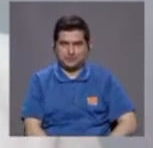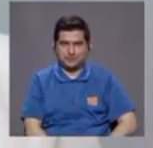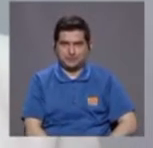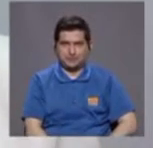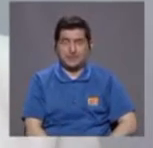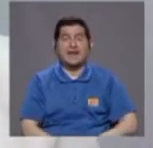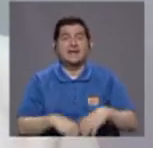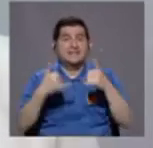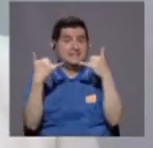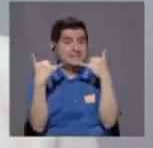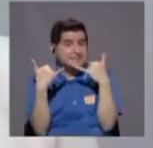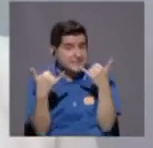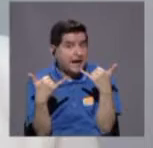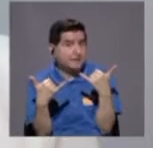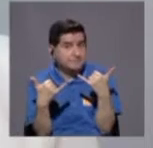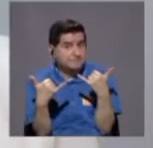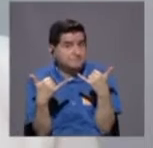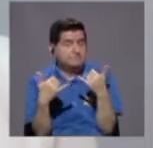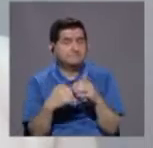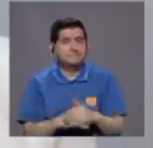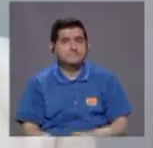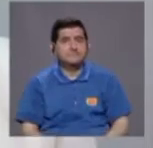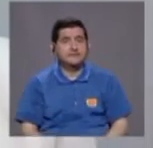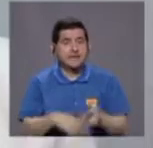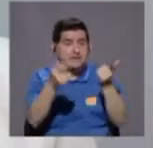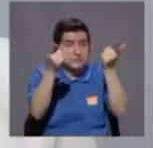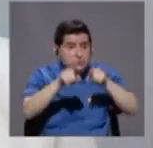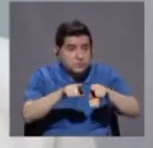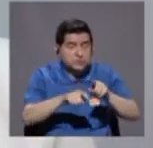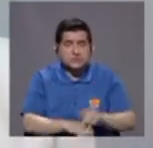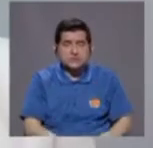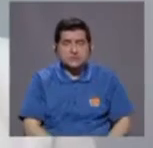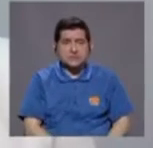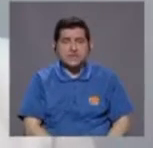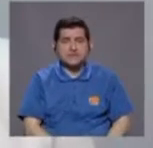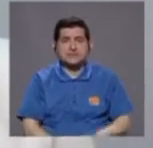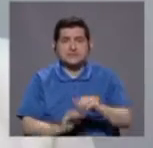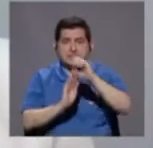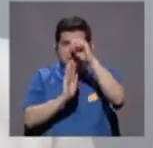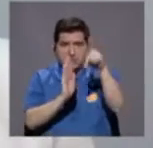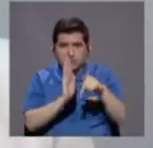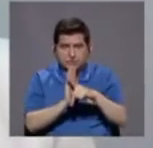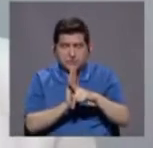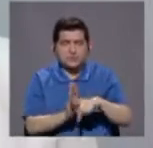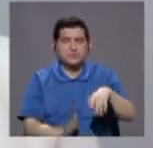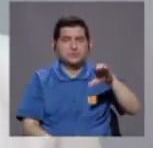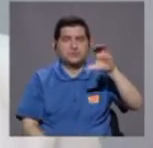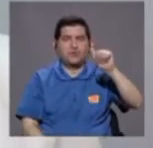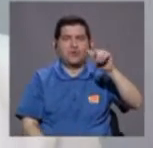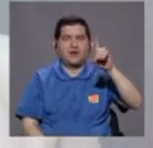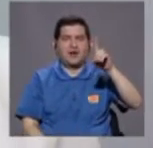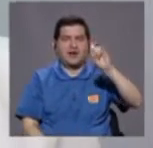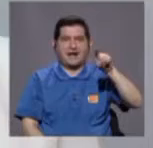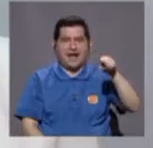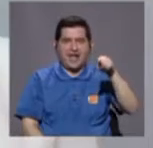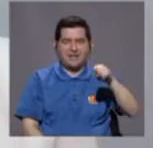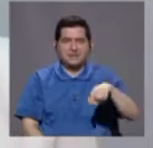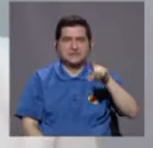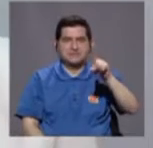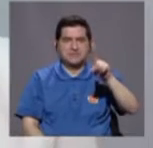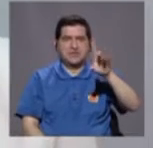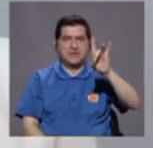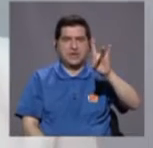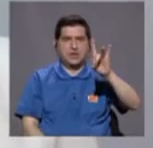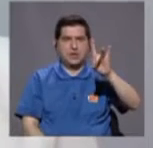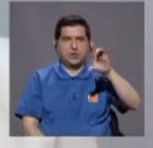Y ya, digamos, cuando se da lo de la Constitución de Cádiz en 1812, ya ahí sí vemos,